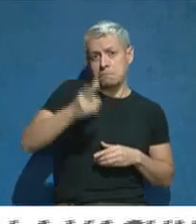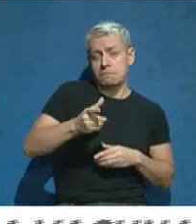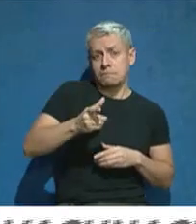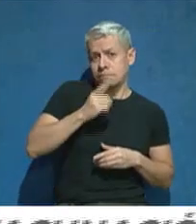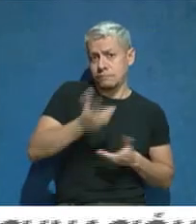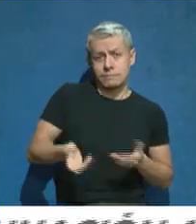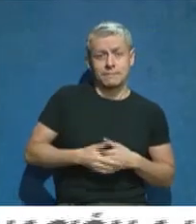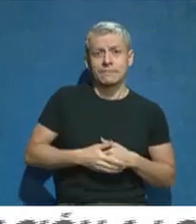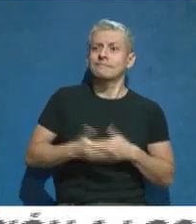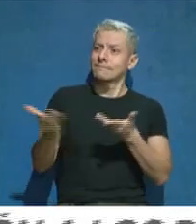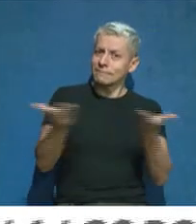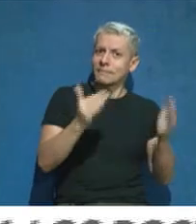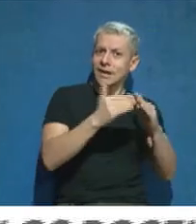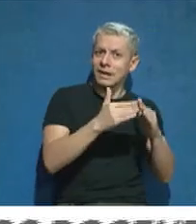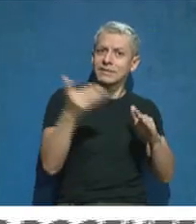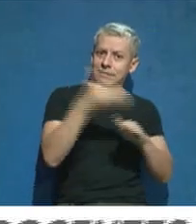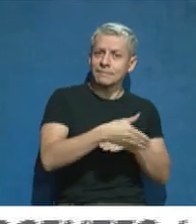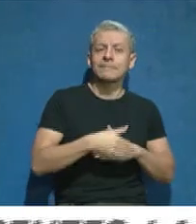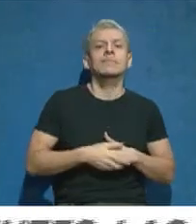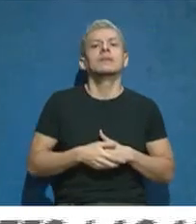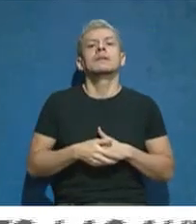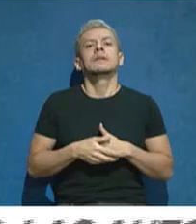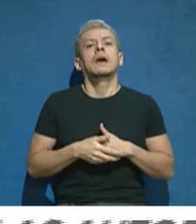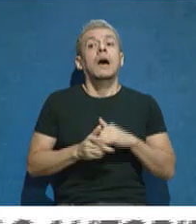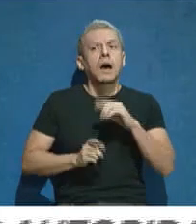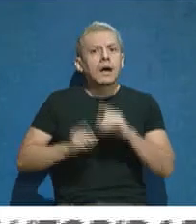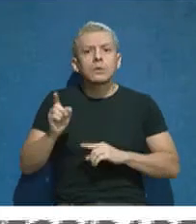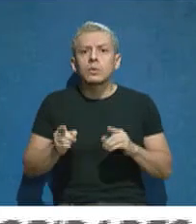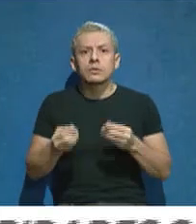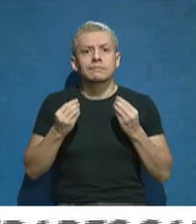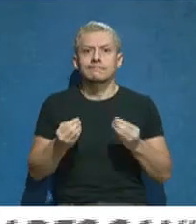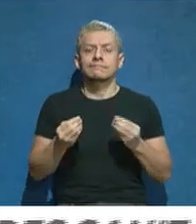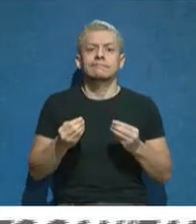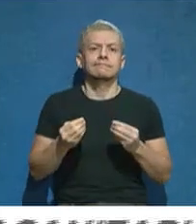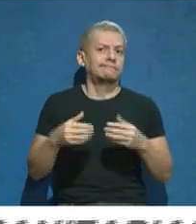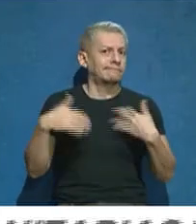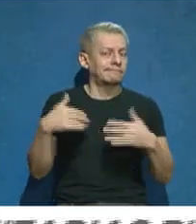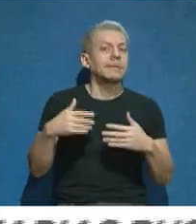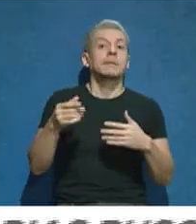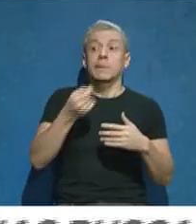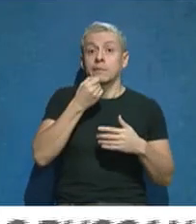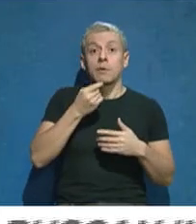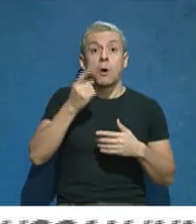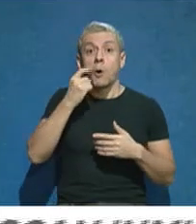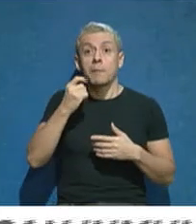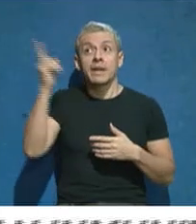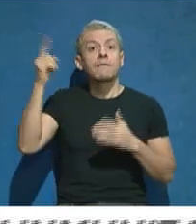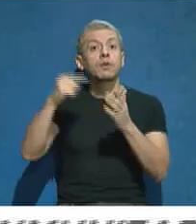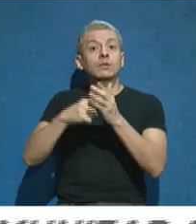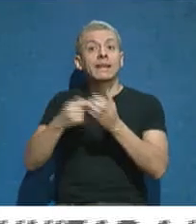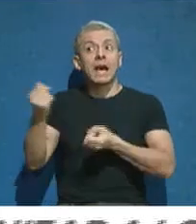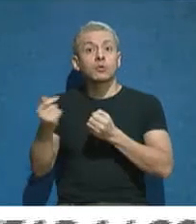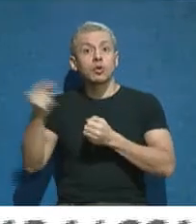propiedades. En algunos de los casos, como decíamos, han sido hechos muy puntuales. Por ejemplo, un hombre que venía a comprar un auto desde Buenos Aires y le llevaron una